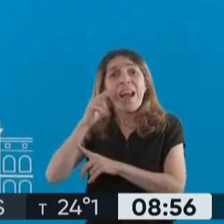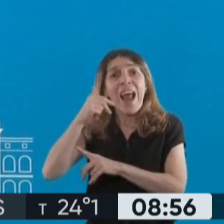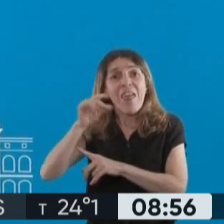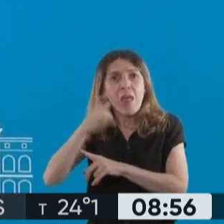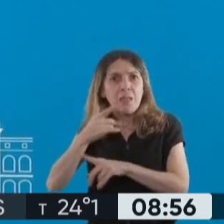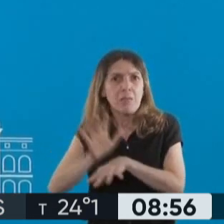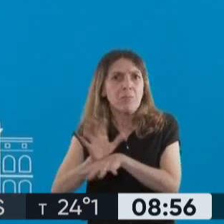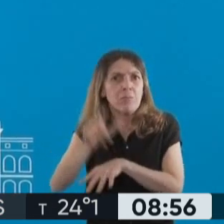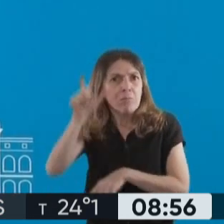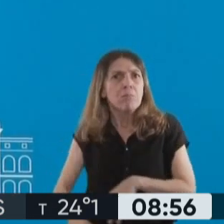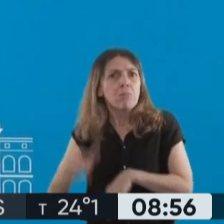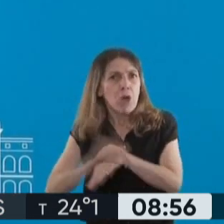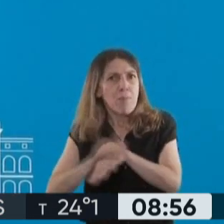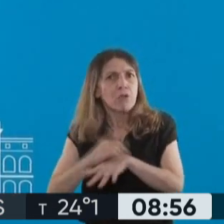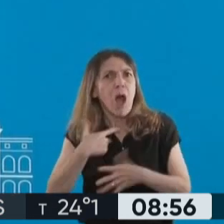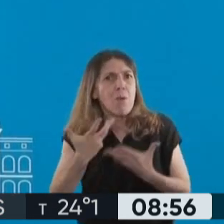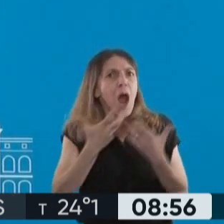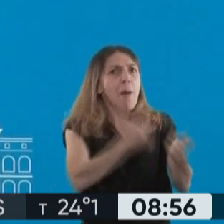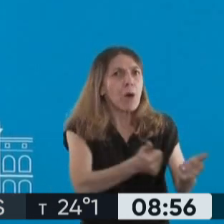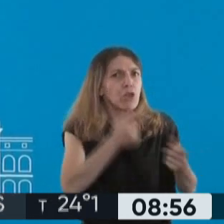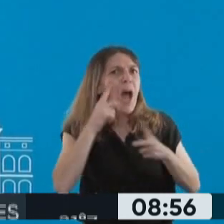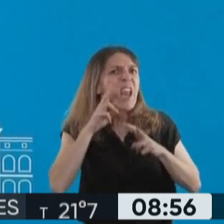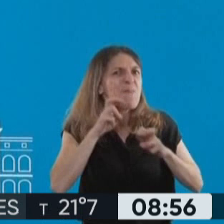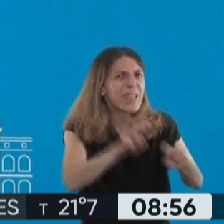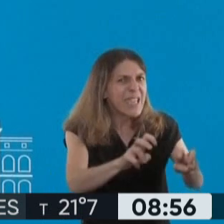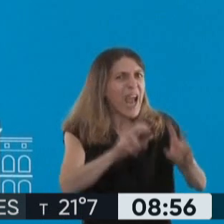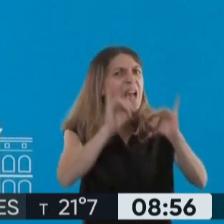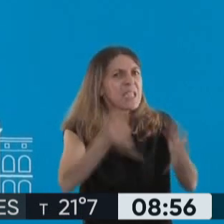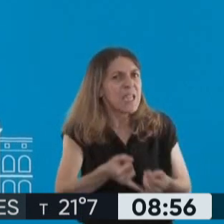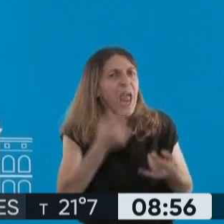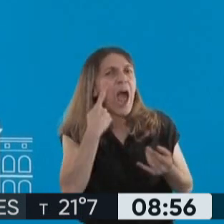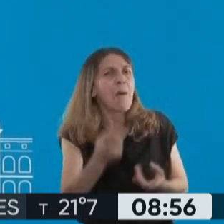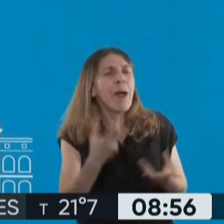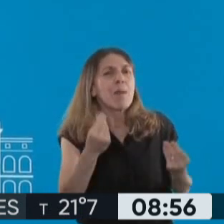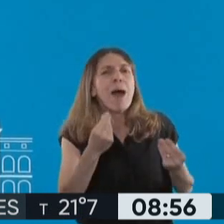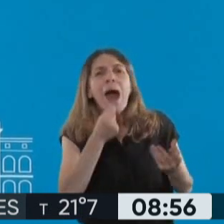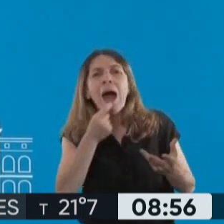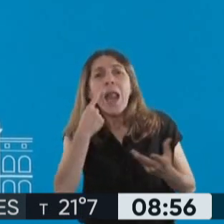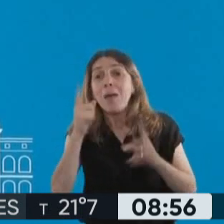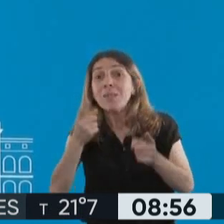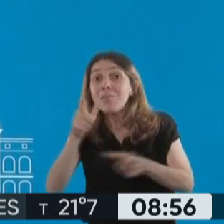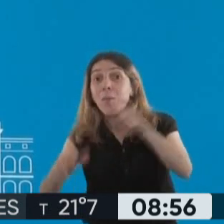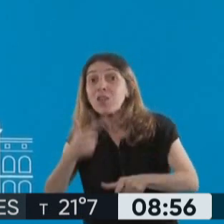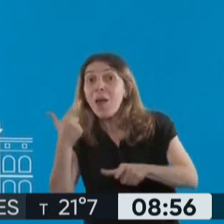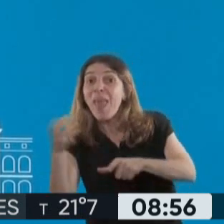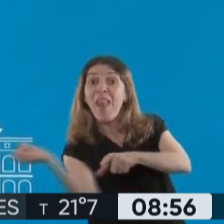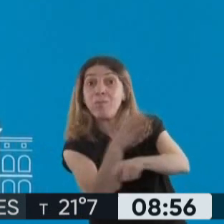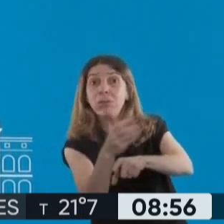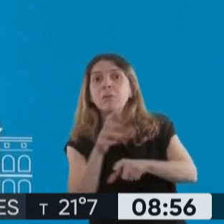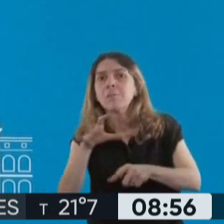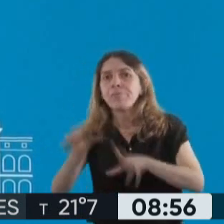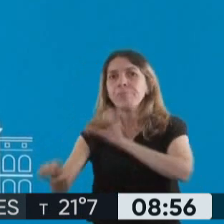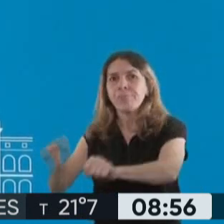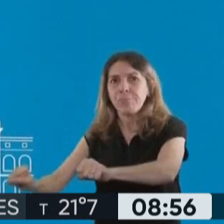a cargo de la situación y de apoyar la investigación para que se encuentren muy rápido los responsables. Y con respecto a